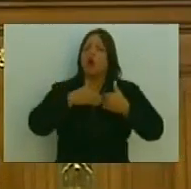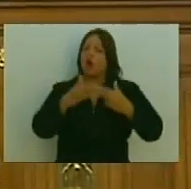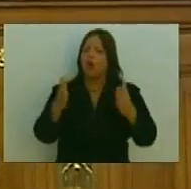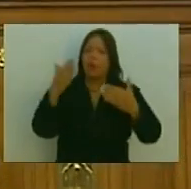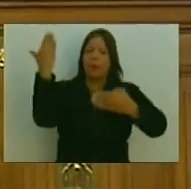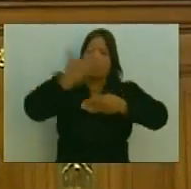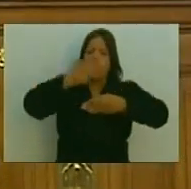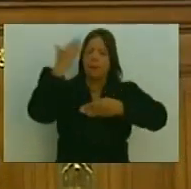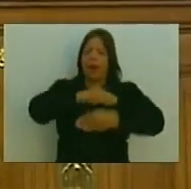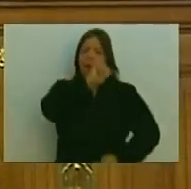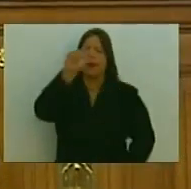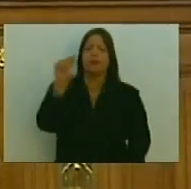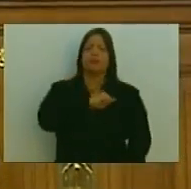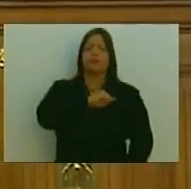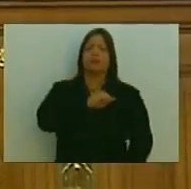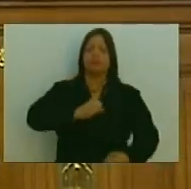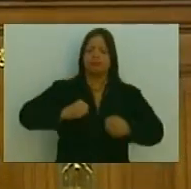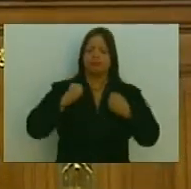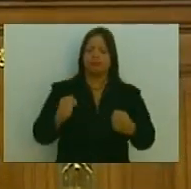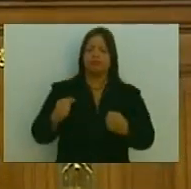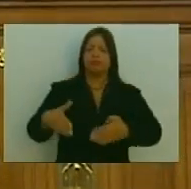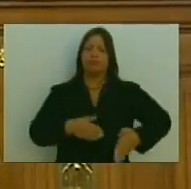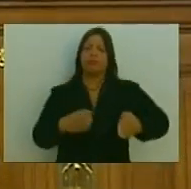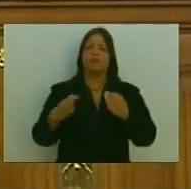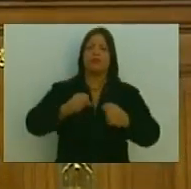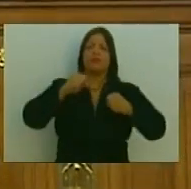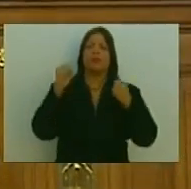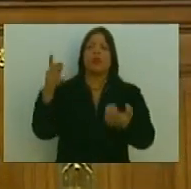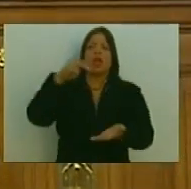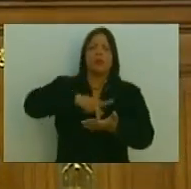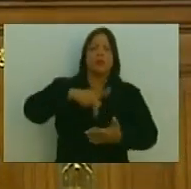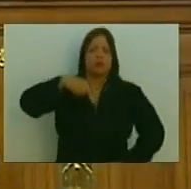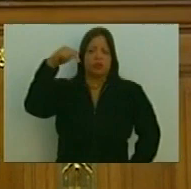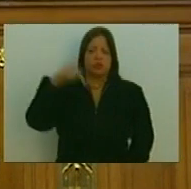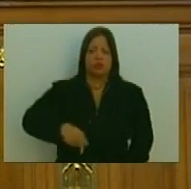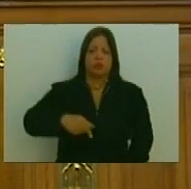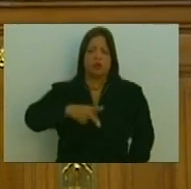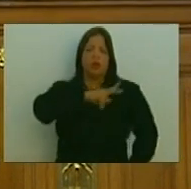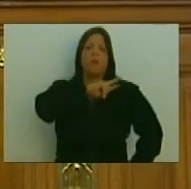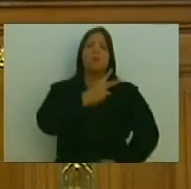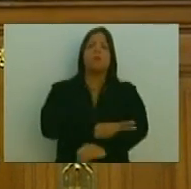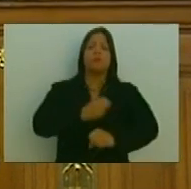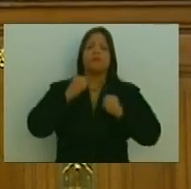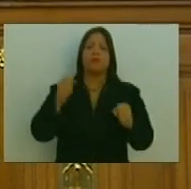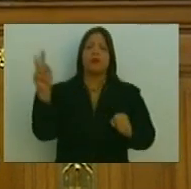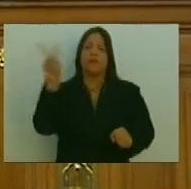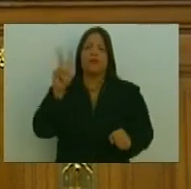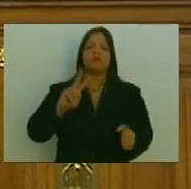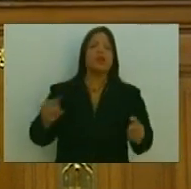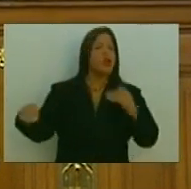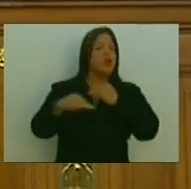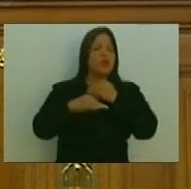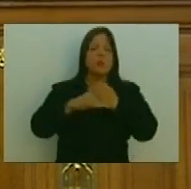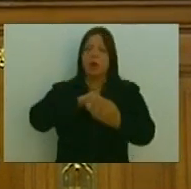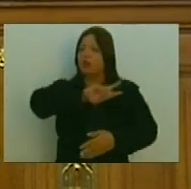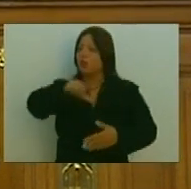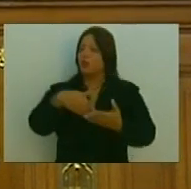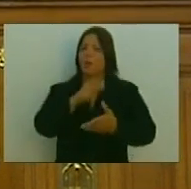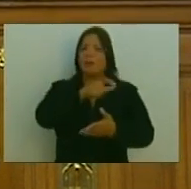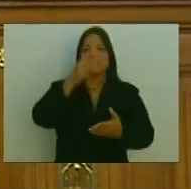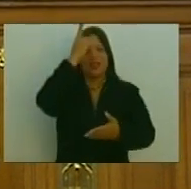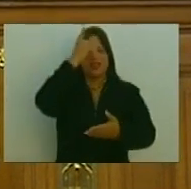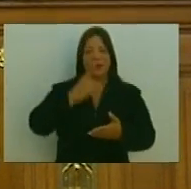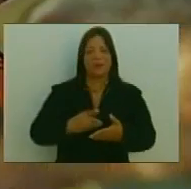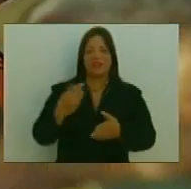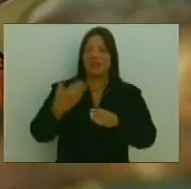barreras actitudinales y me puse en la acera del frente y dije, aquí estoy yo a aportarle a la patria. Y lo mismo han hecho todas las personas con